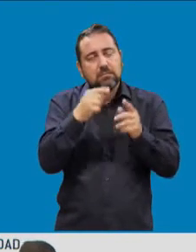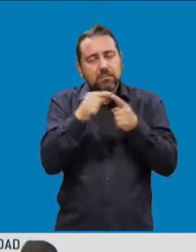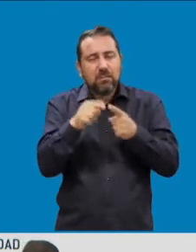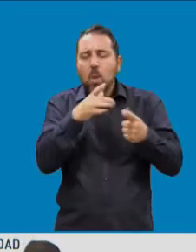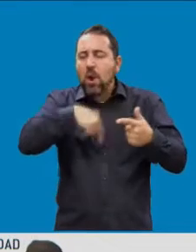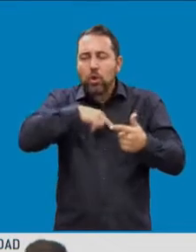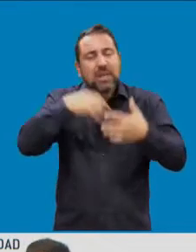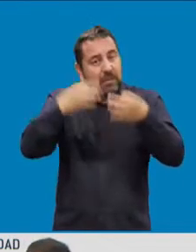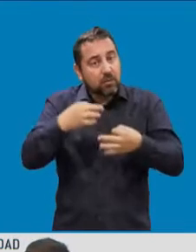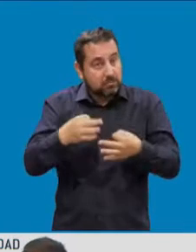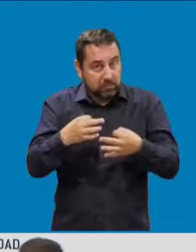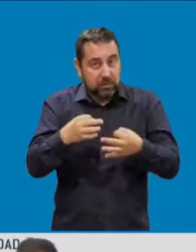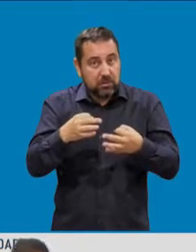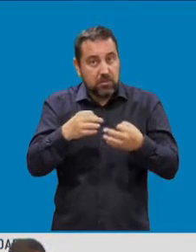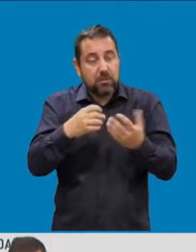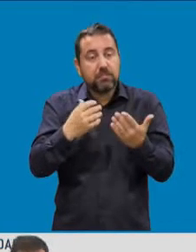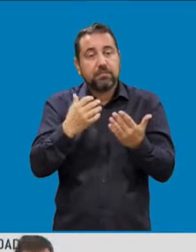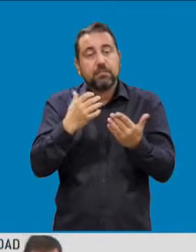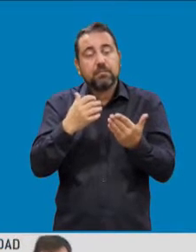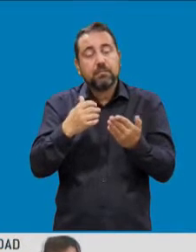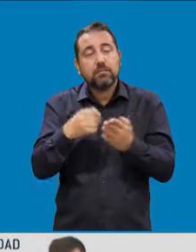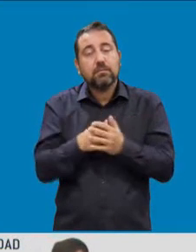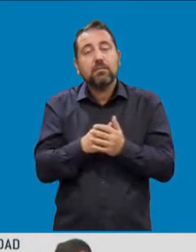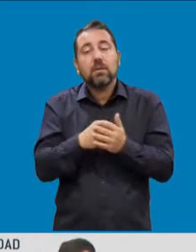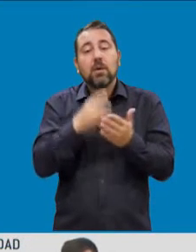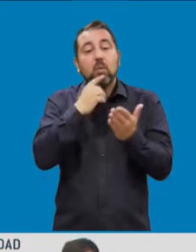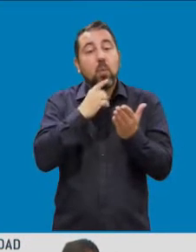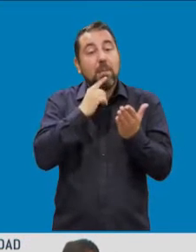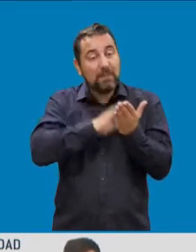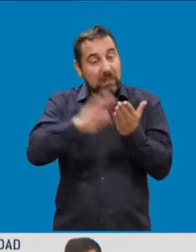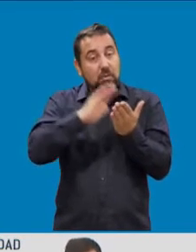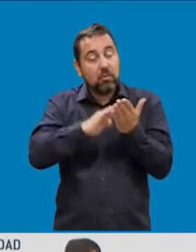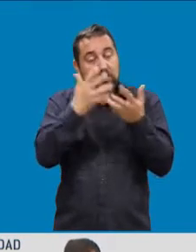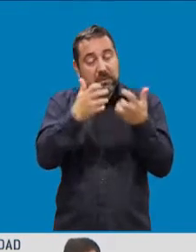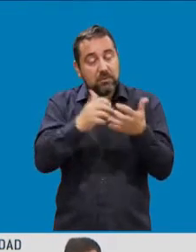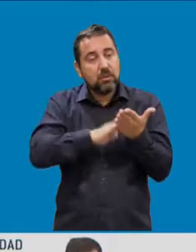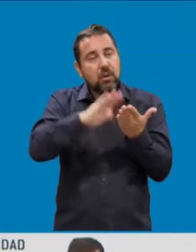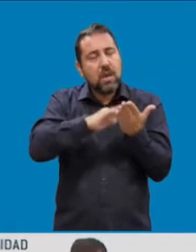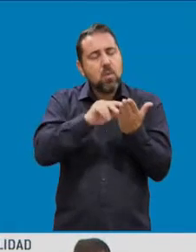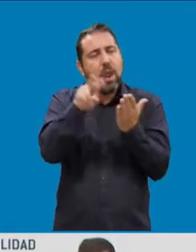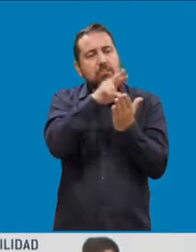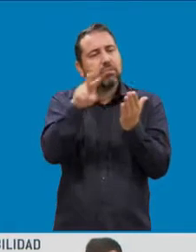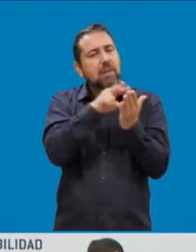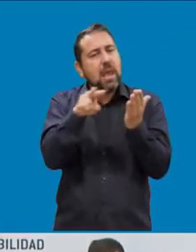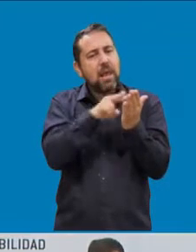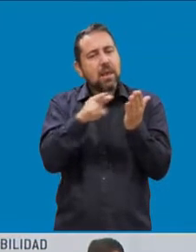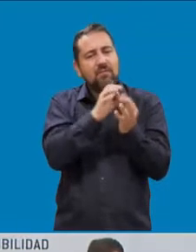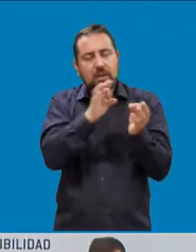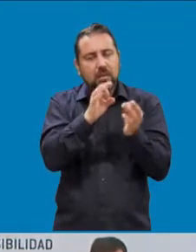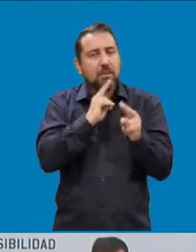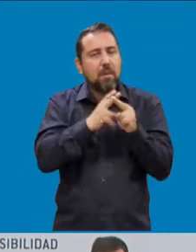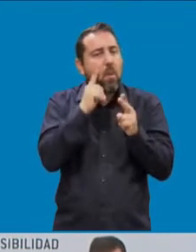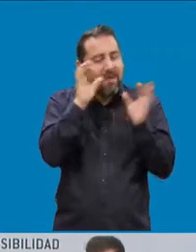por todos los elementos. Lo que hicimos fue asegurarnos de que al ir pasando los gestos